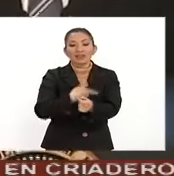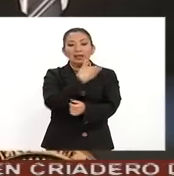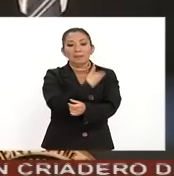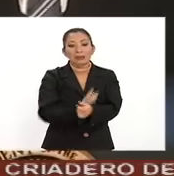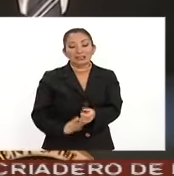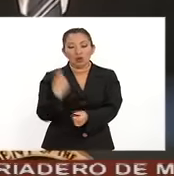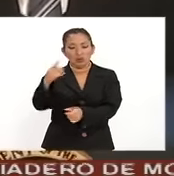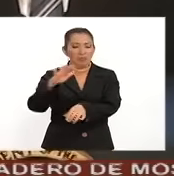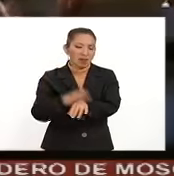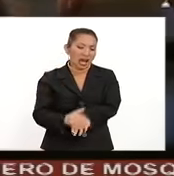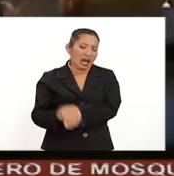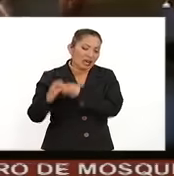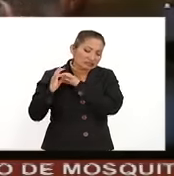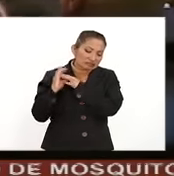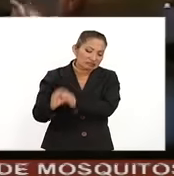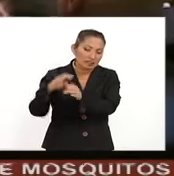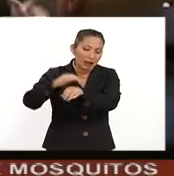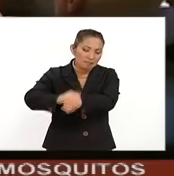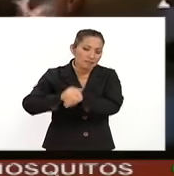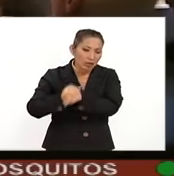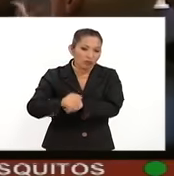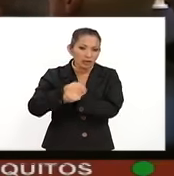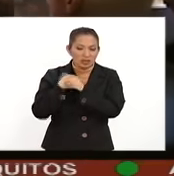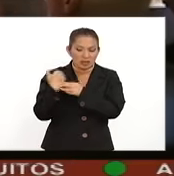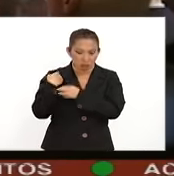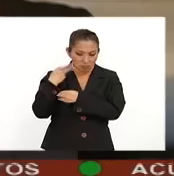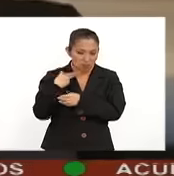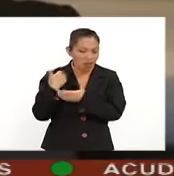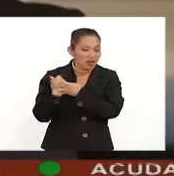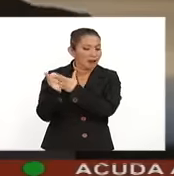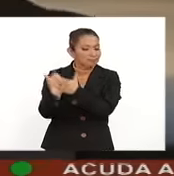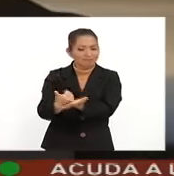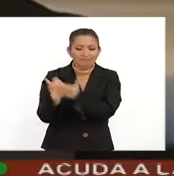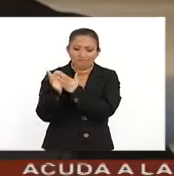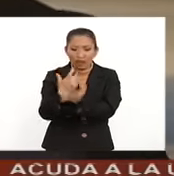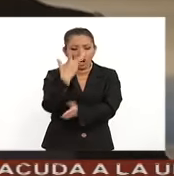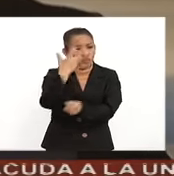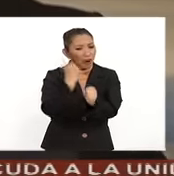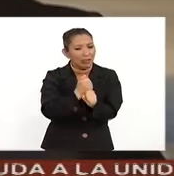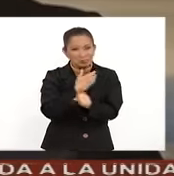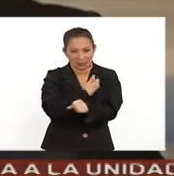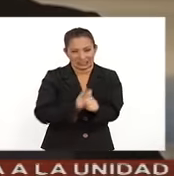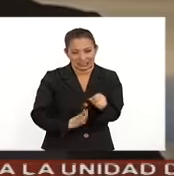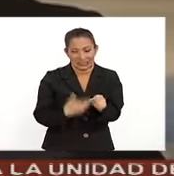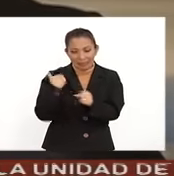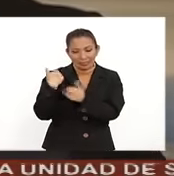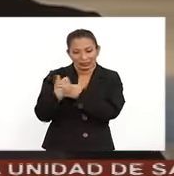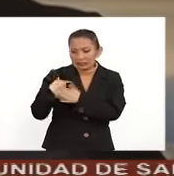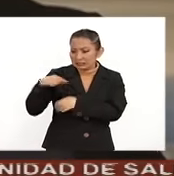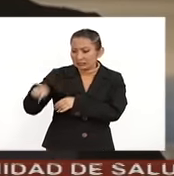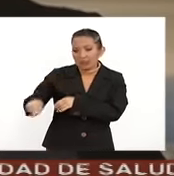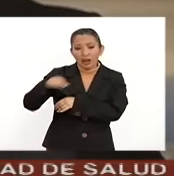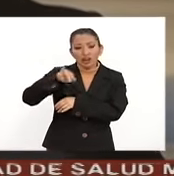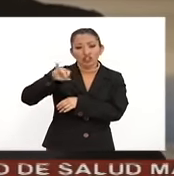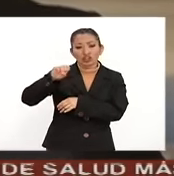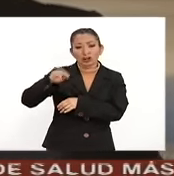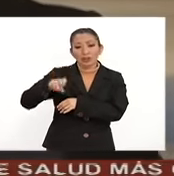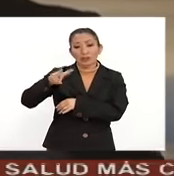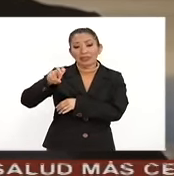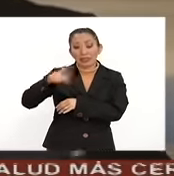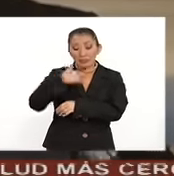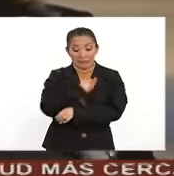uno de sus mayores amigos, pero también aliados políticos en sus 8 años de presidencia de Barack Obama, Joe Biden, le entregó